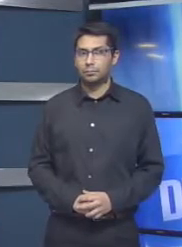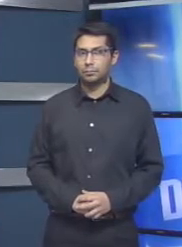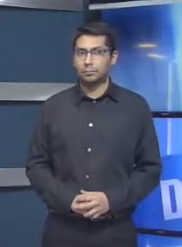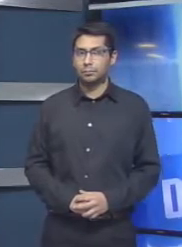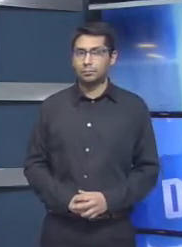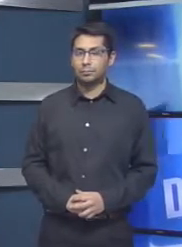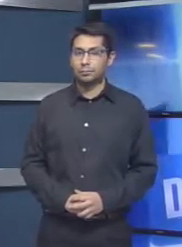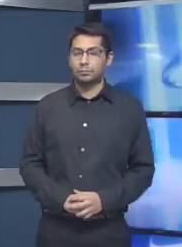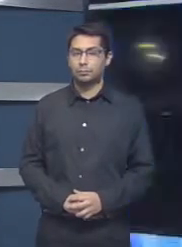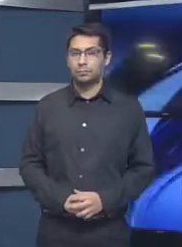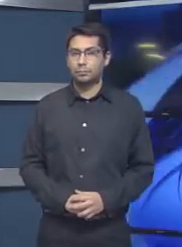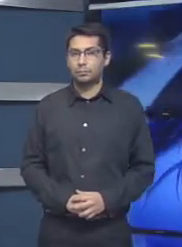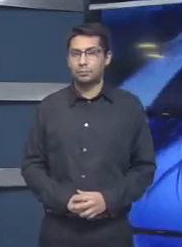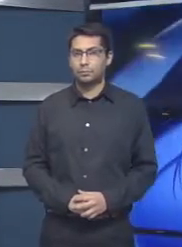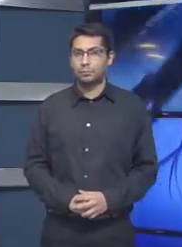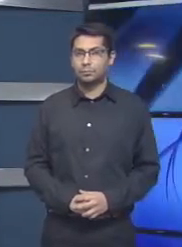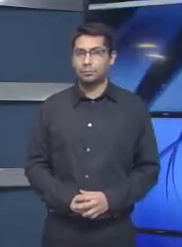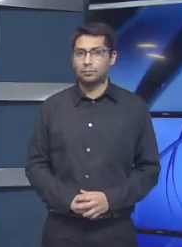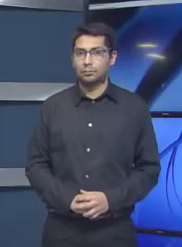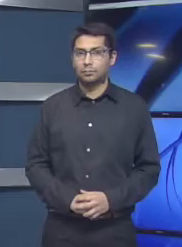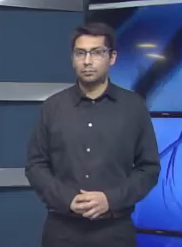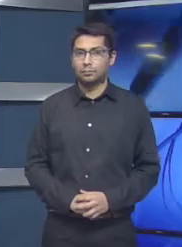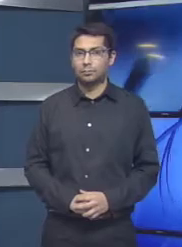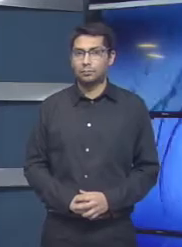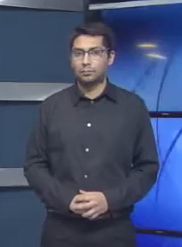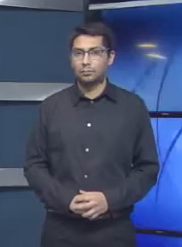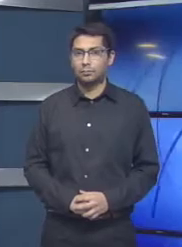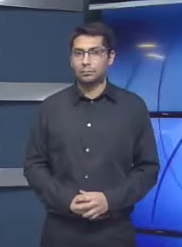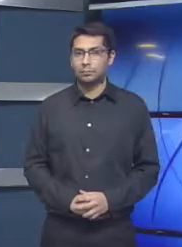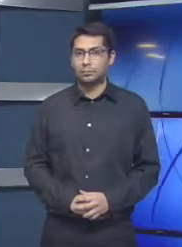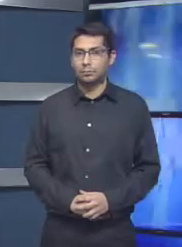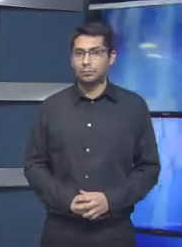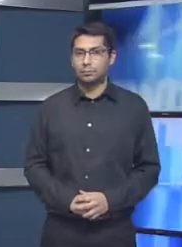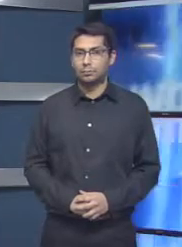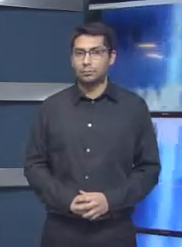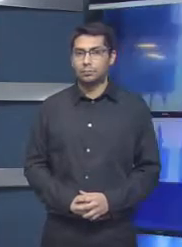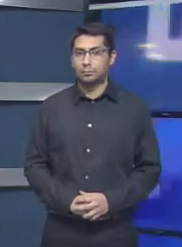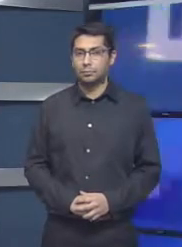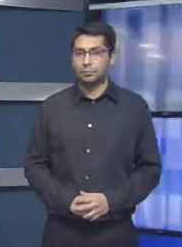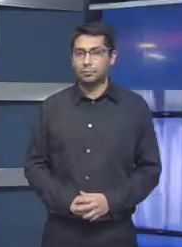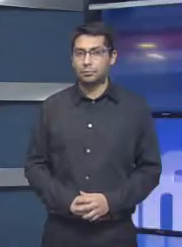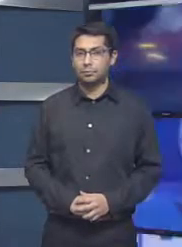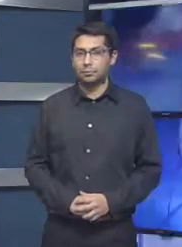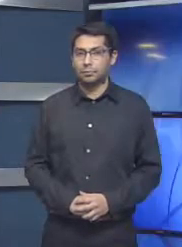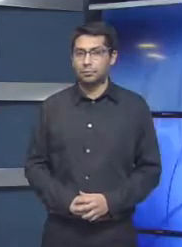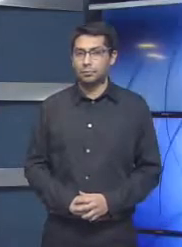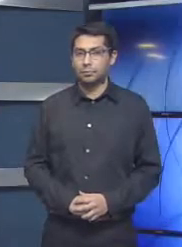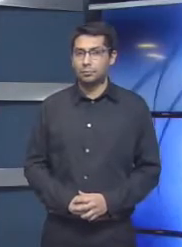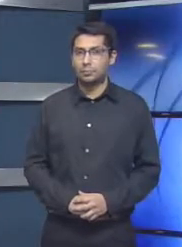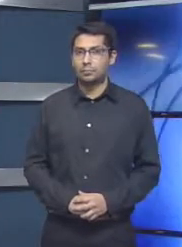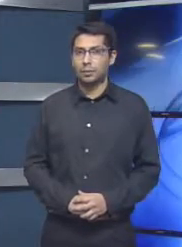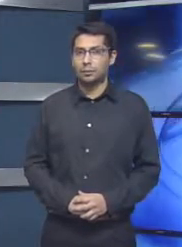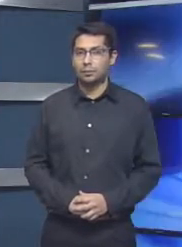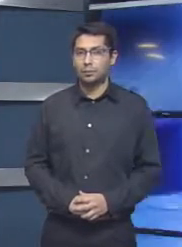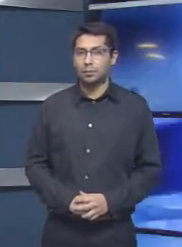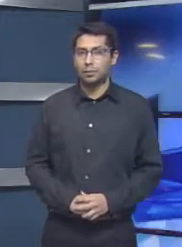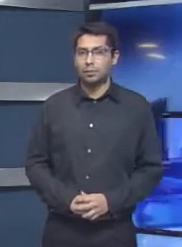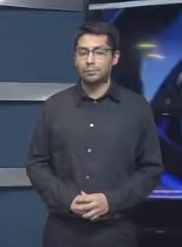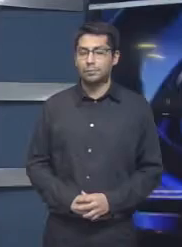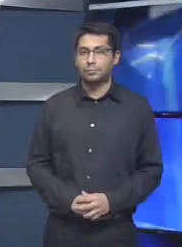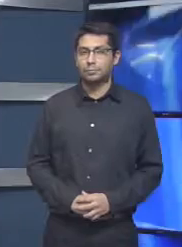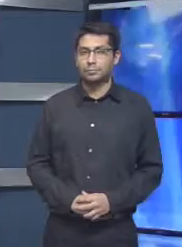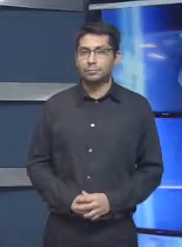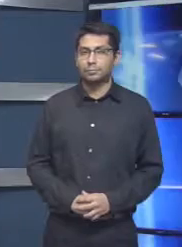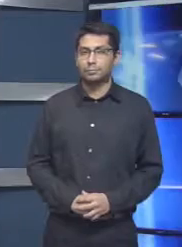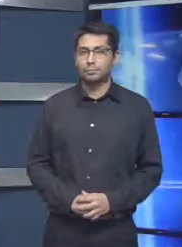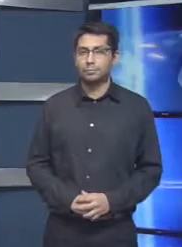muchísima gente que está cayendo en la imposibilidad de hacer frente a sus compromisos fiscales. Claro, sí, ¿qué es lo que